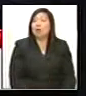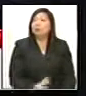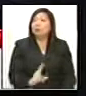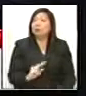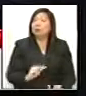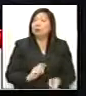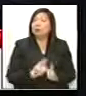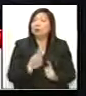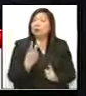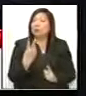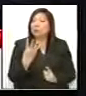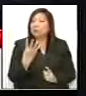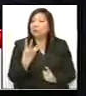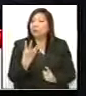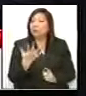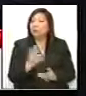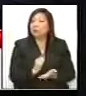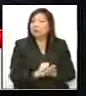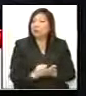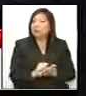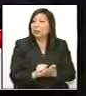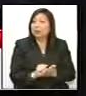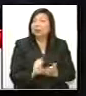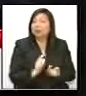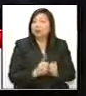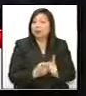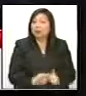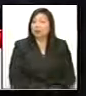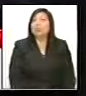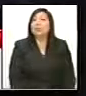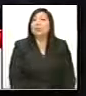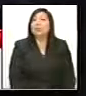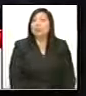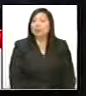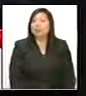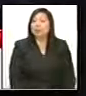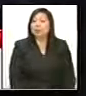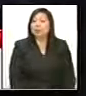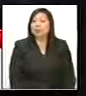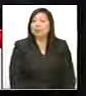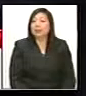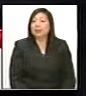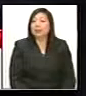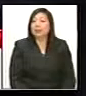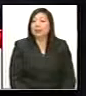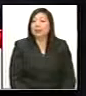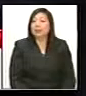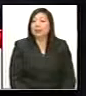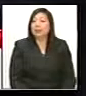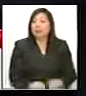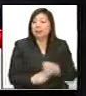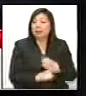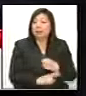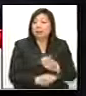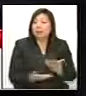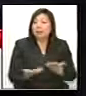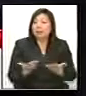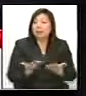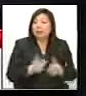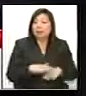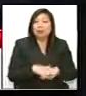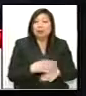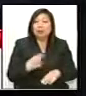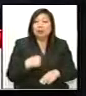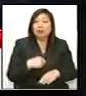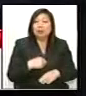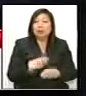cada 3, 4, 5 meses y es difícil la coordinación a ese nivel. Entonces creo que como país, acá no solamente se trata de